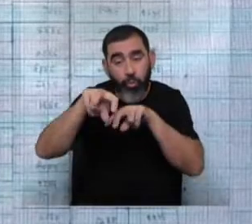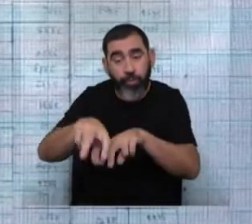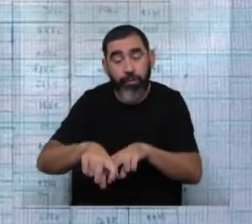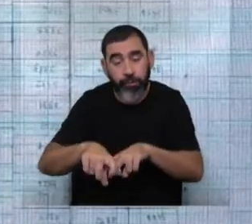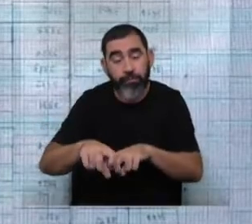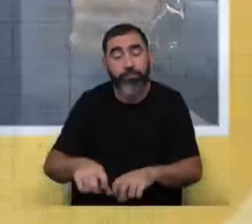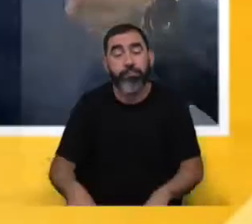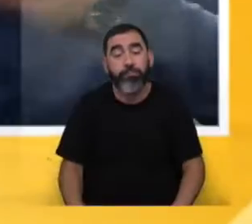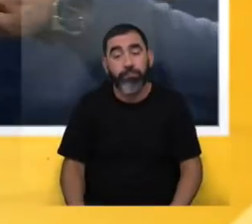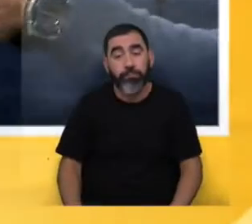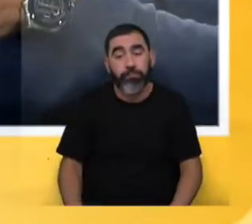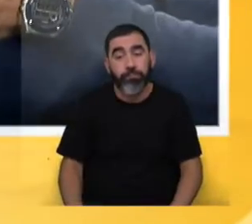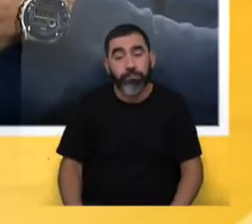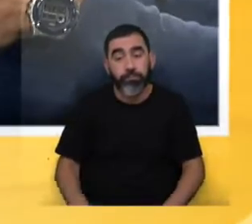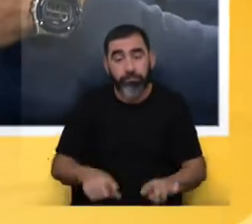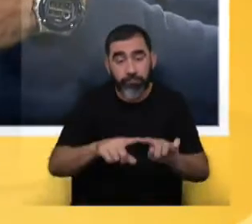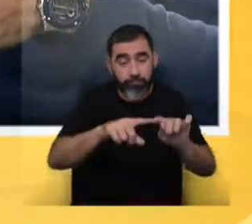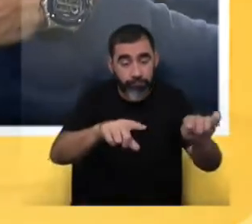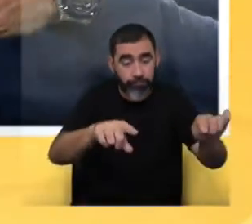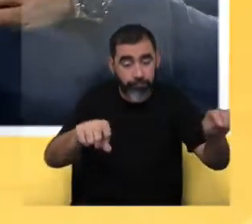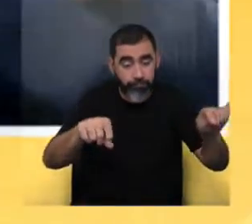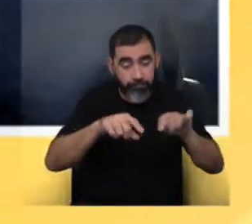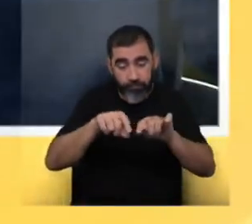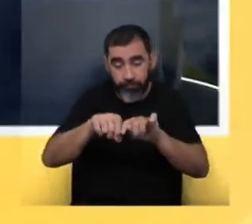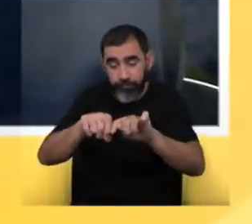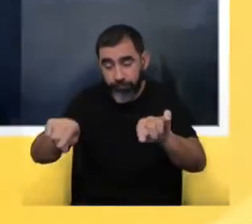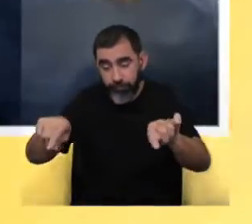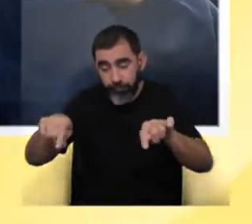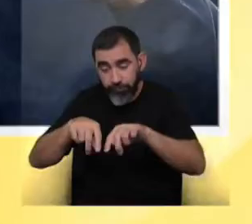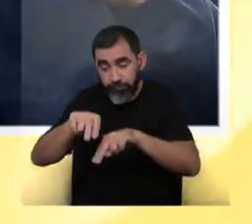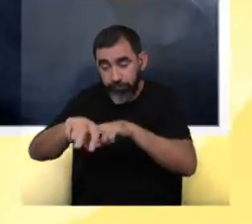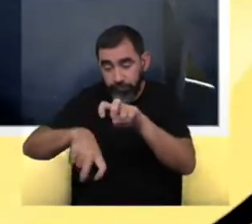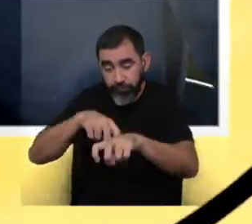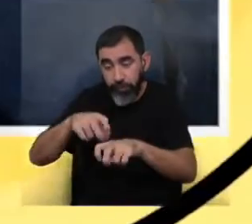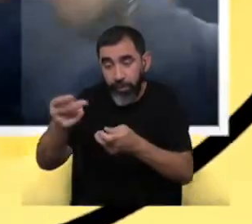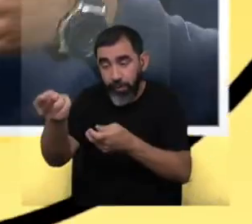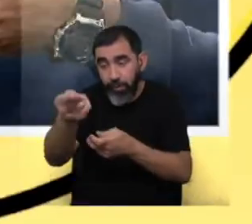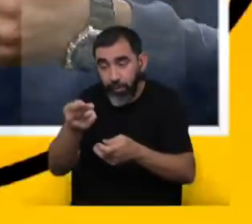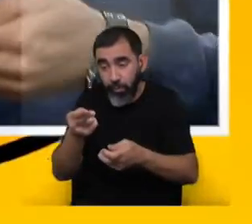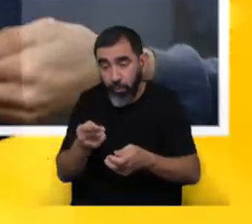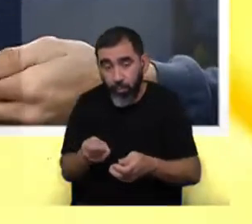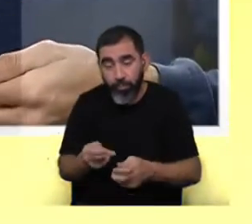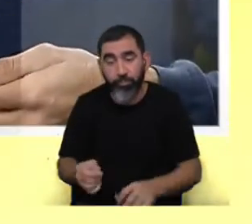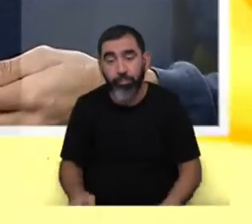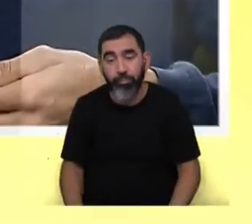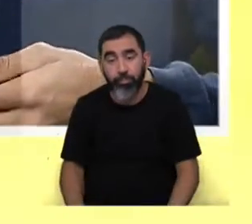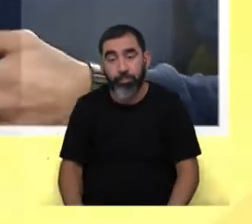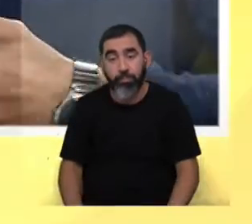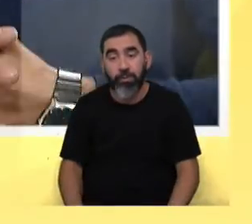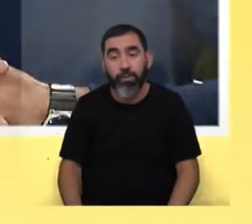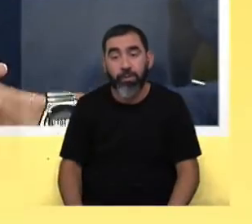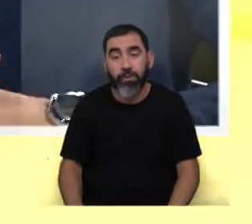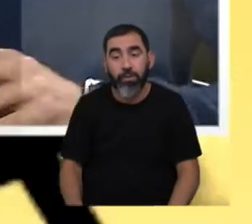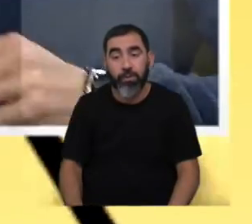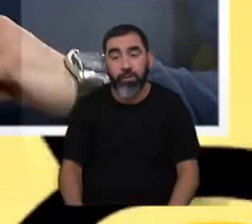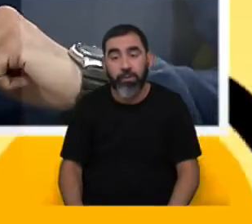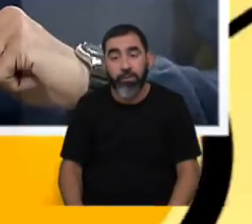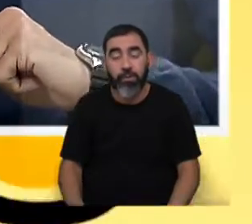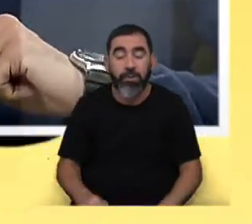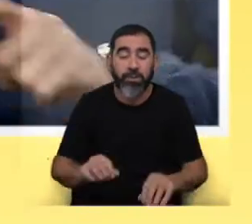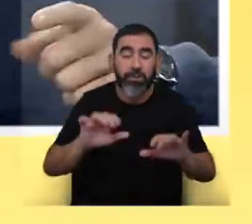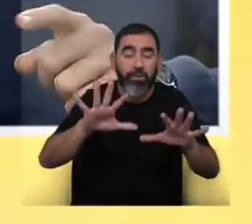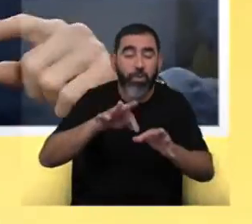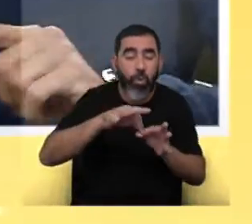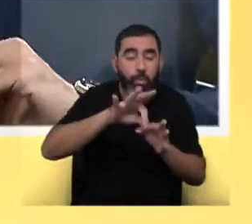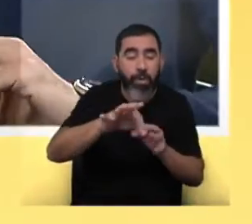nosotros vamos realizando trinchera por trinchera y las vamos dibujando en ese plano. ¿Cuánto mide cada trinchera, perdón? Generalmente son de 5 metros